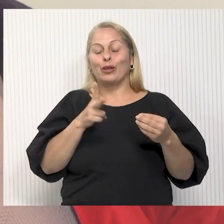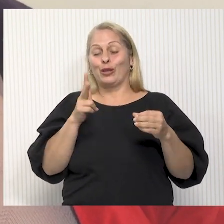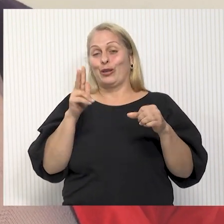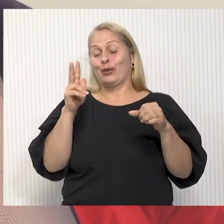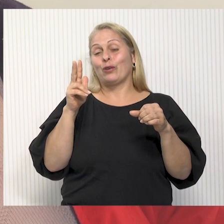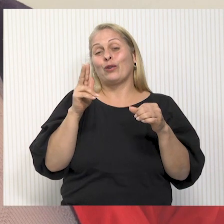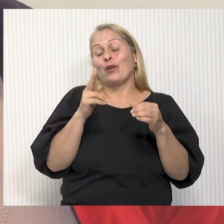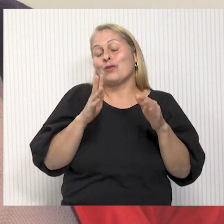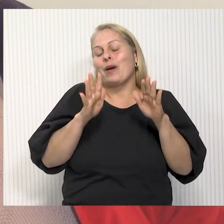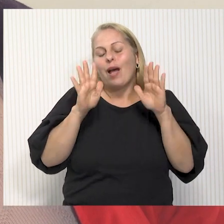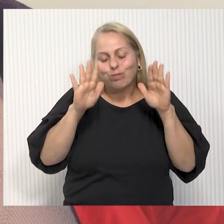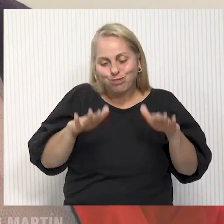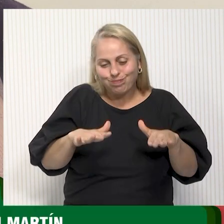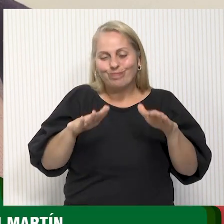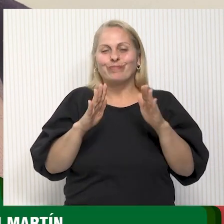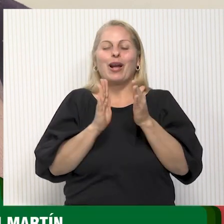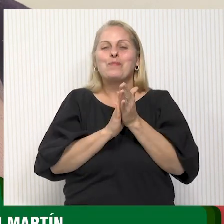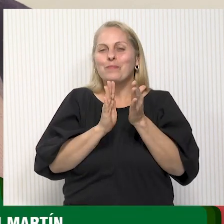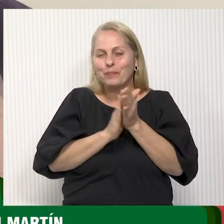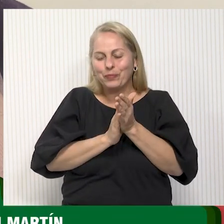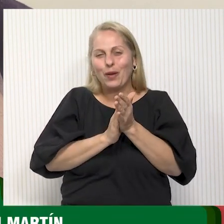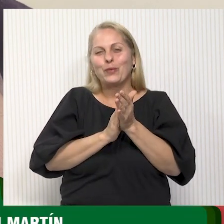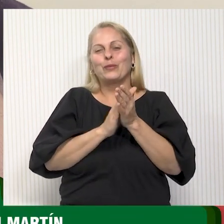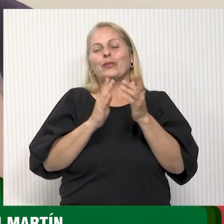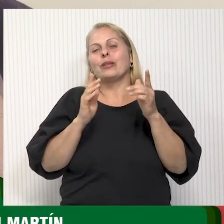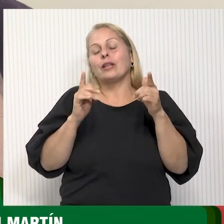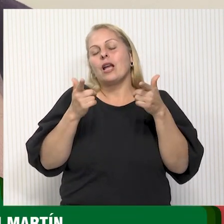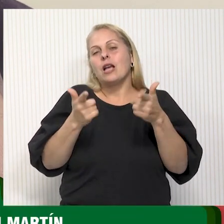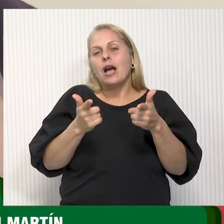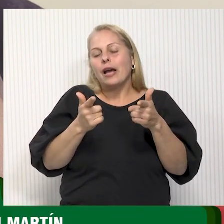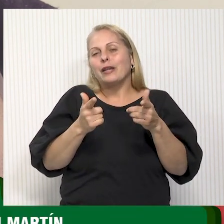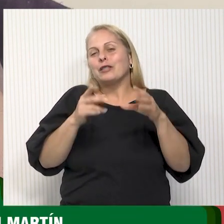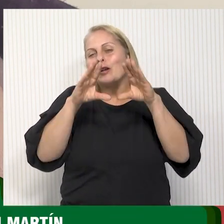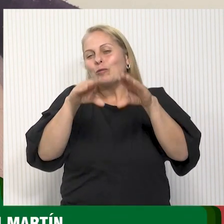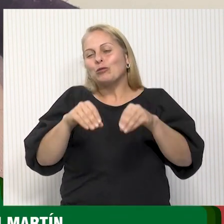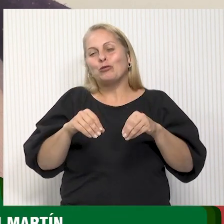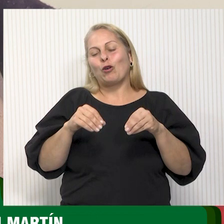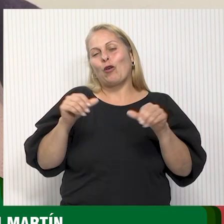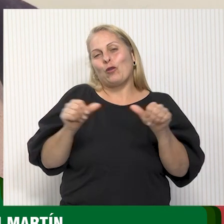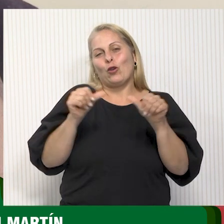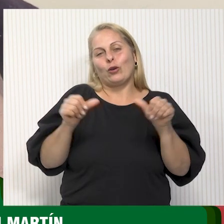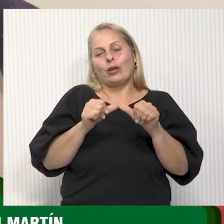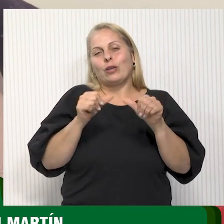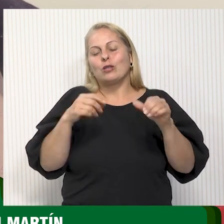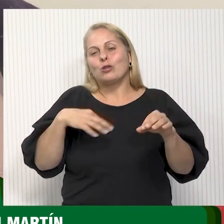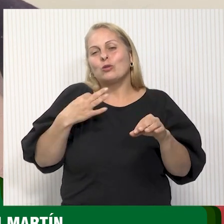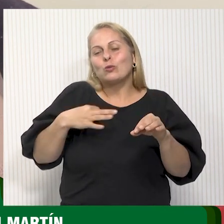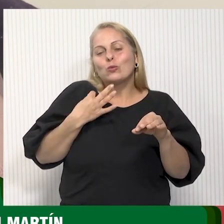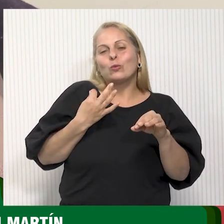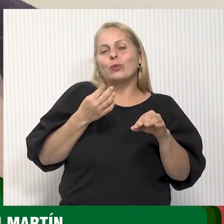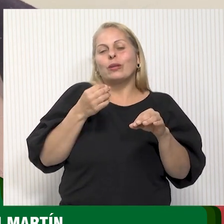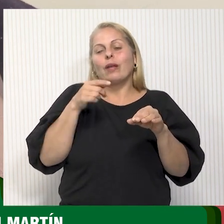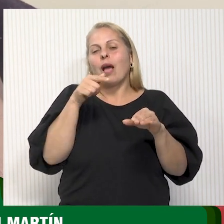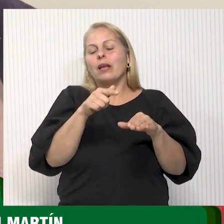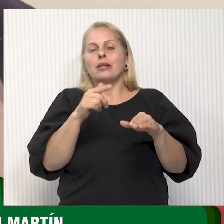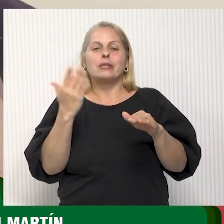reverenciar y la van a aclamar, como la han aclamado en todo lo que ha hecho en su vida. La China es uno